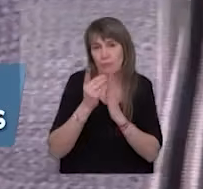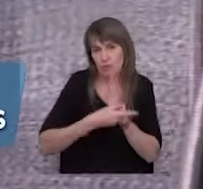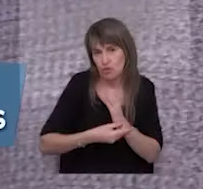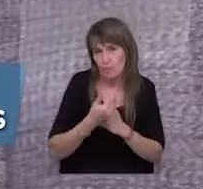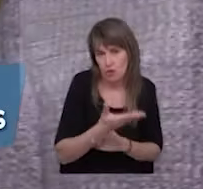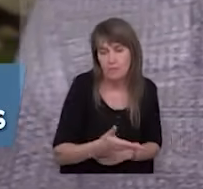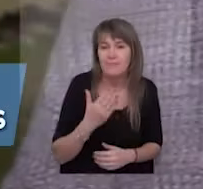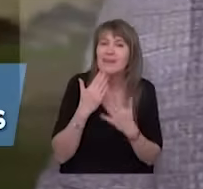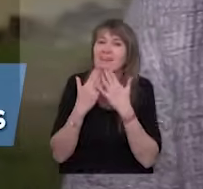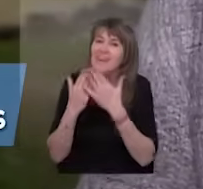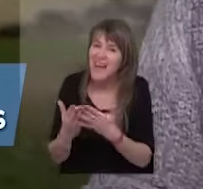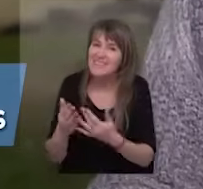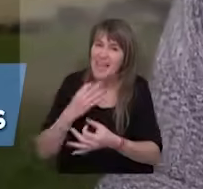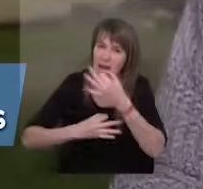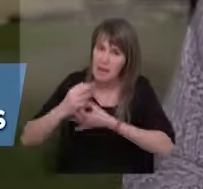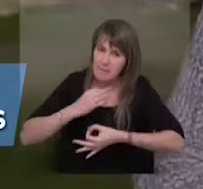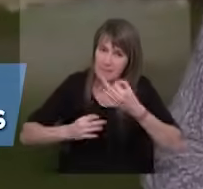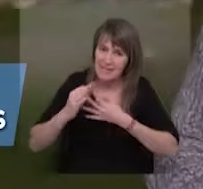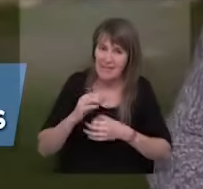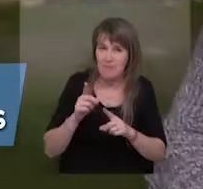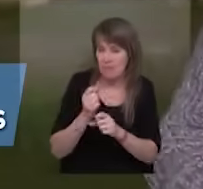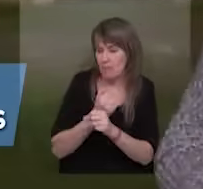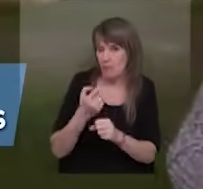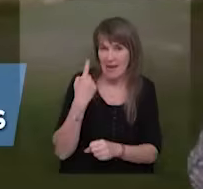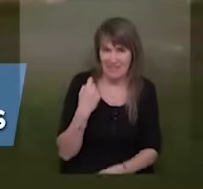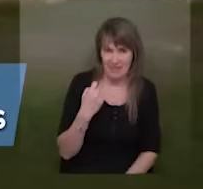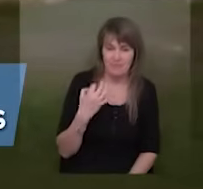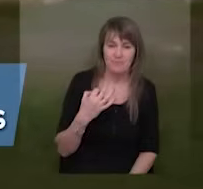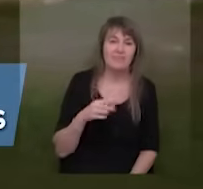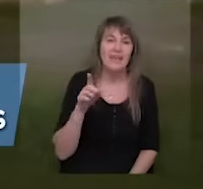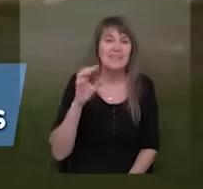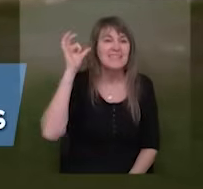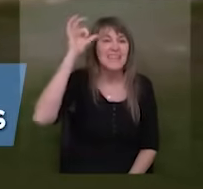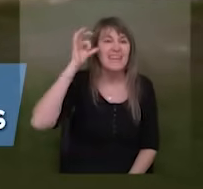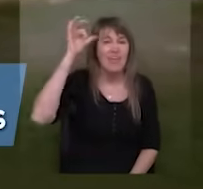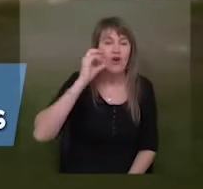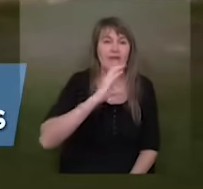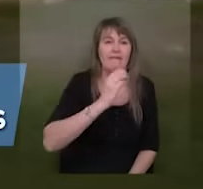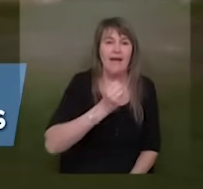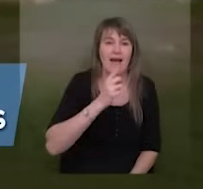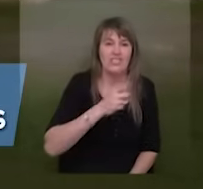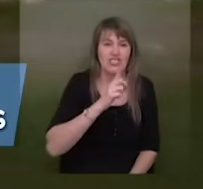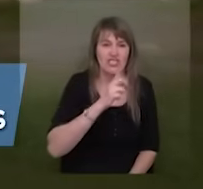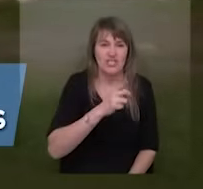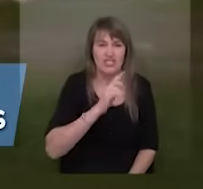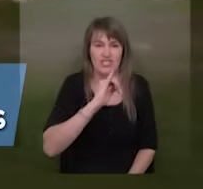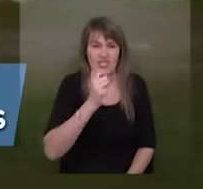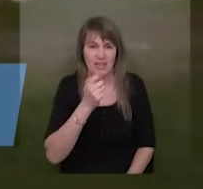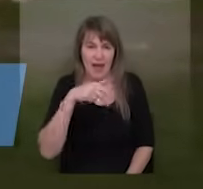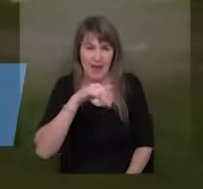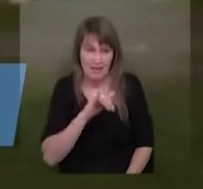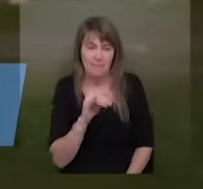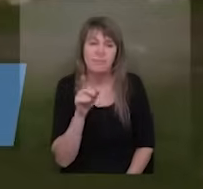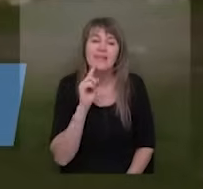y por esta mirada acerca de lo lo aprobado en la jornada de ayer eh la palabra del senador Daniel caj un resumen y esta mirada a